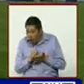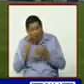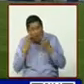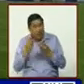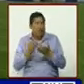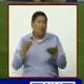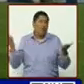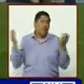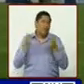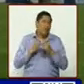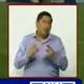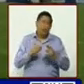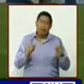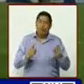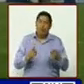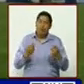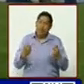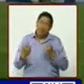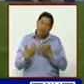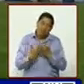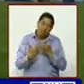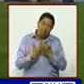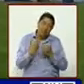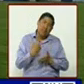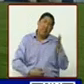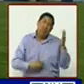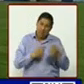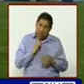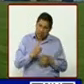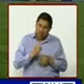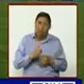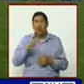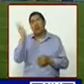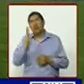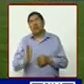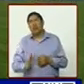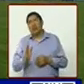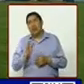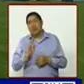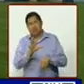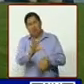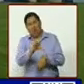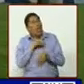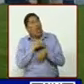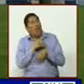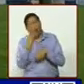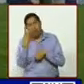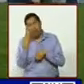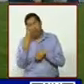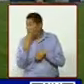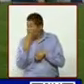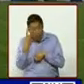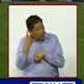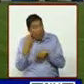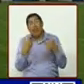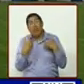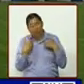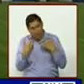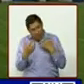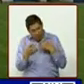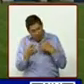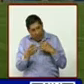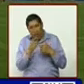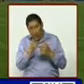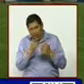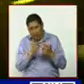ves cosas de varios y tratas de adaptarla a lo que tú eres, ¿no? Yo creo que nunca es bueno copiar, pero sí, obviamente, tener de